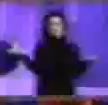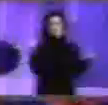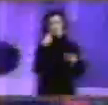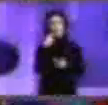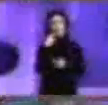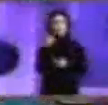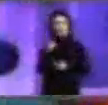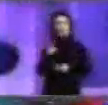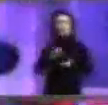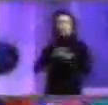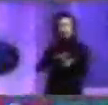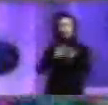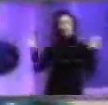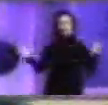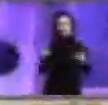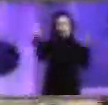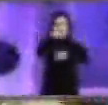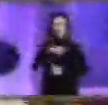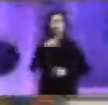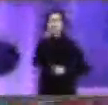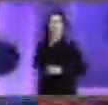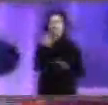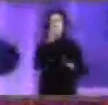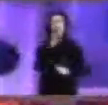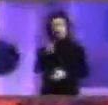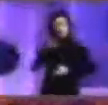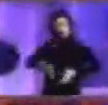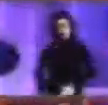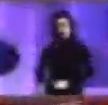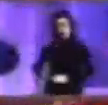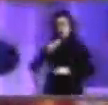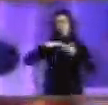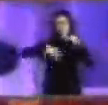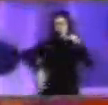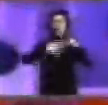hay seguridad social para salvar la vida de un menor.